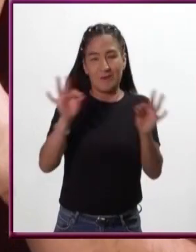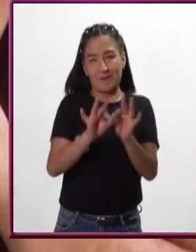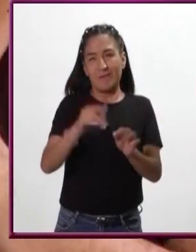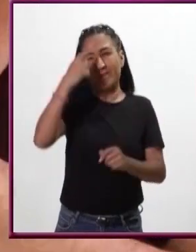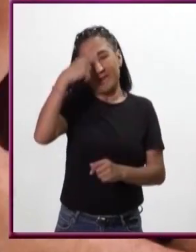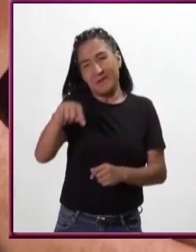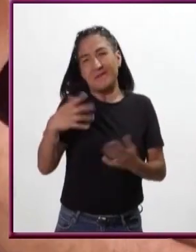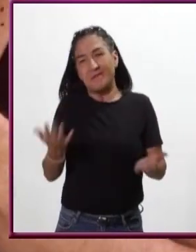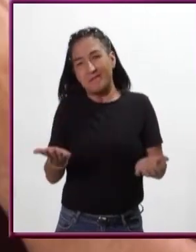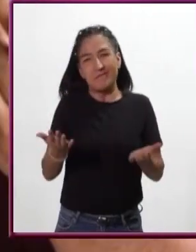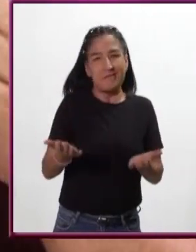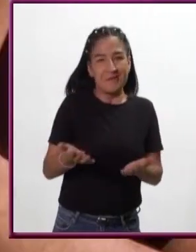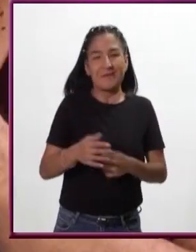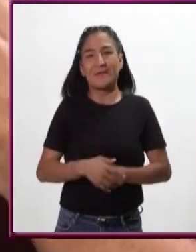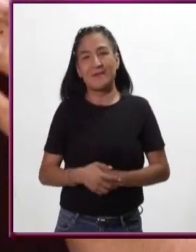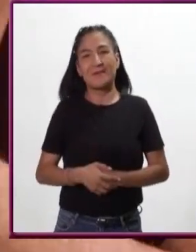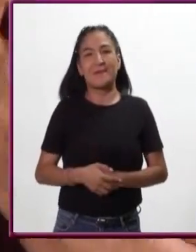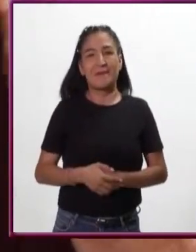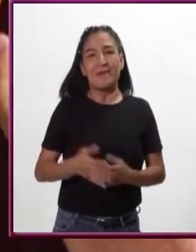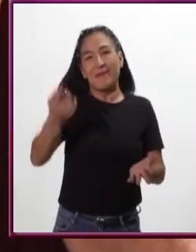importante para